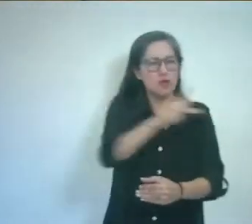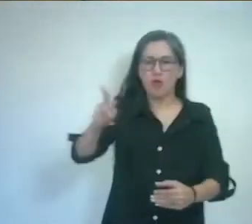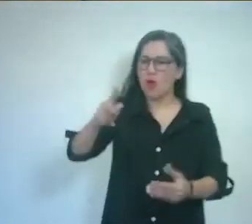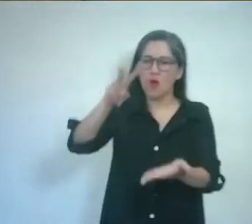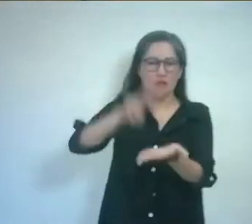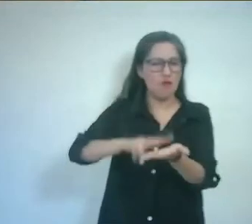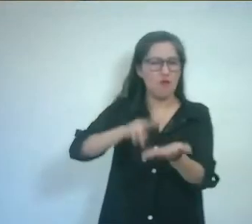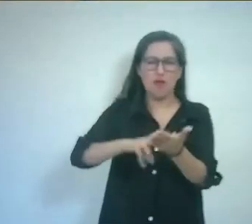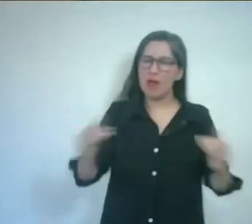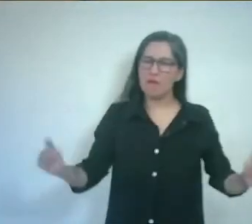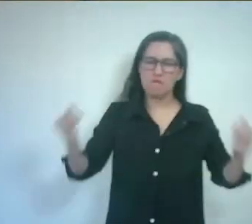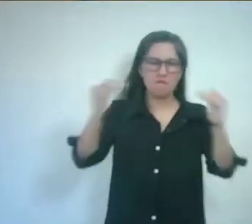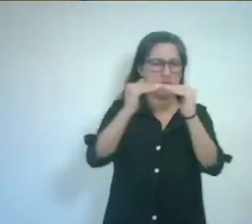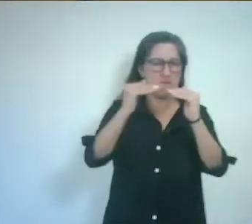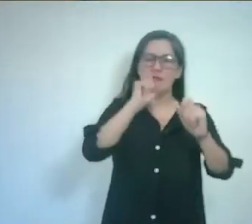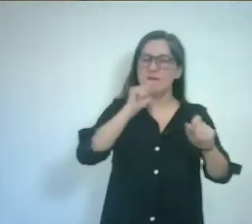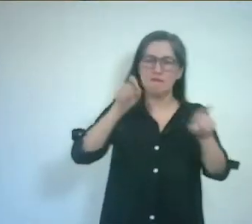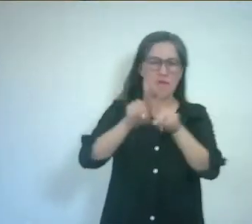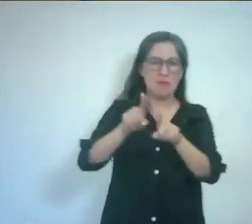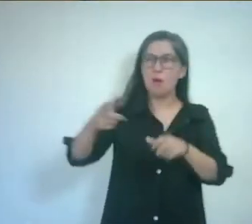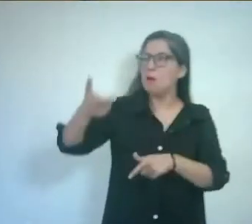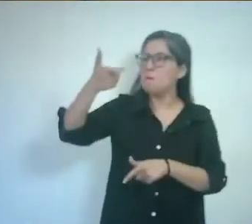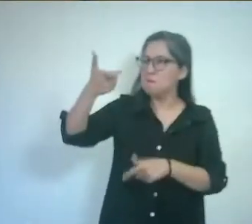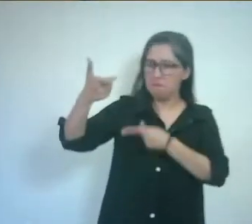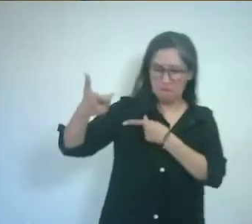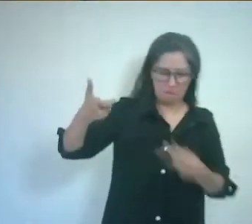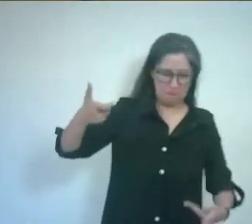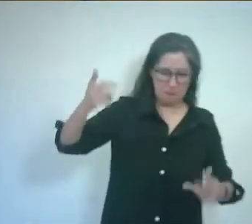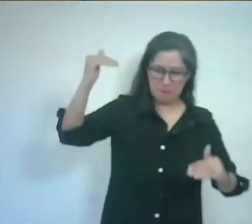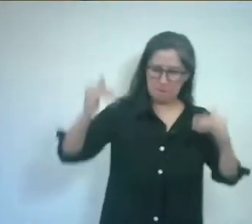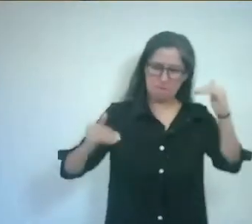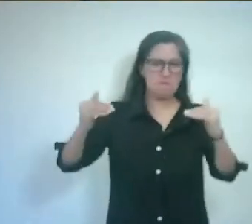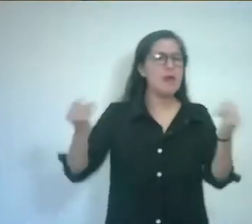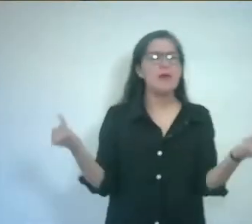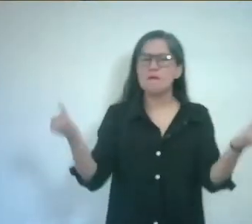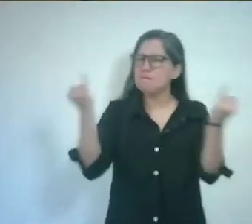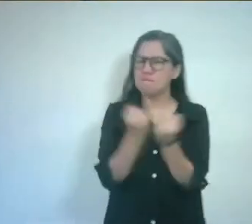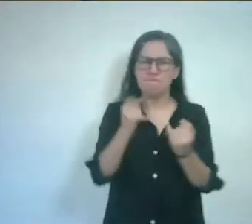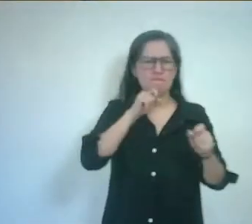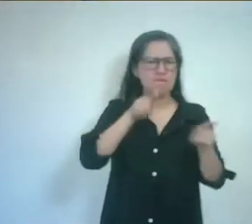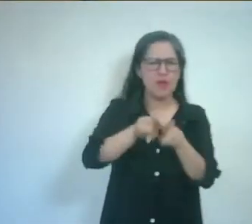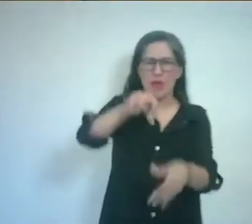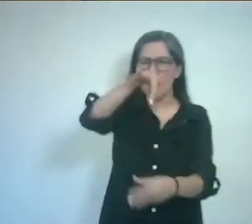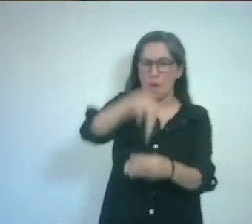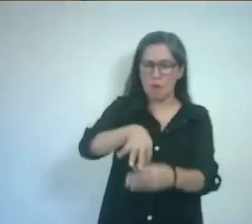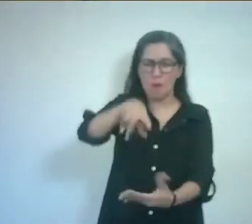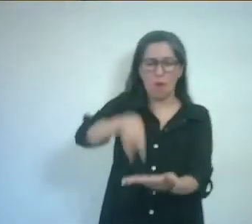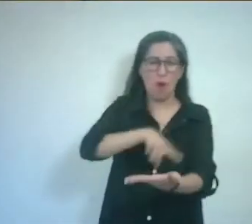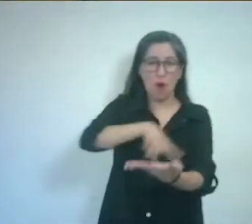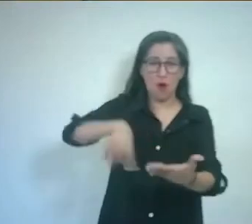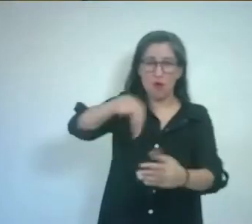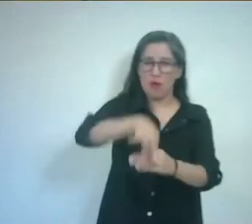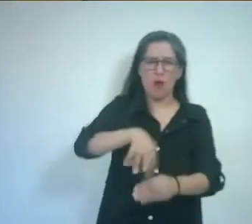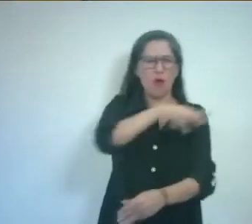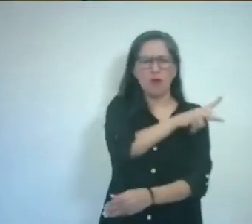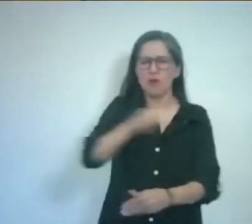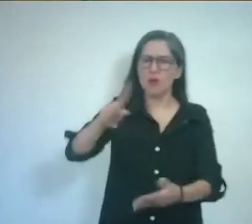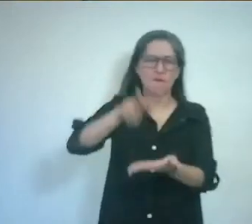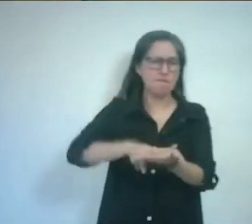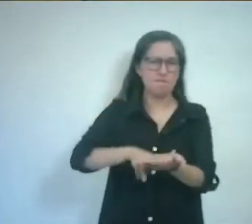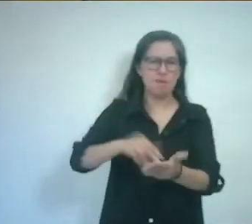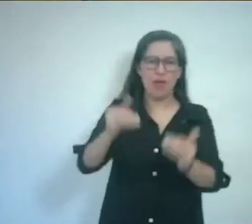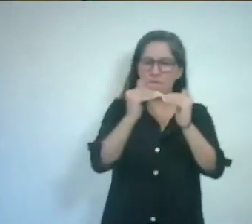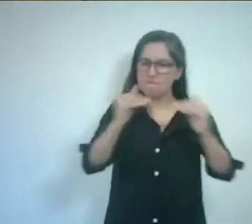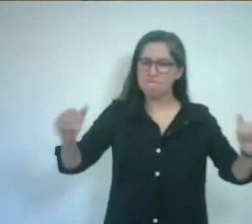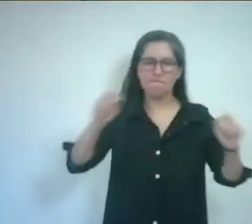sociales y grupos etarios. Todos los votos cuentan. Todos y todas somos iguales ante las urnas. Son